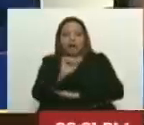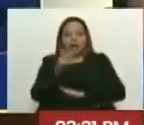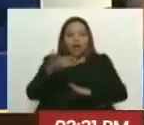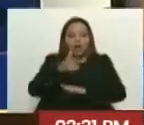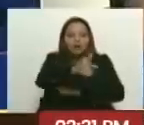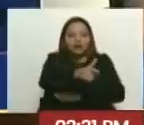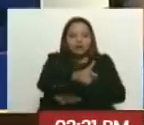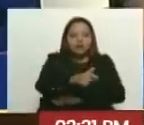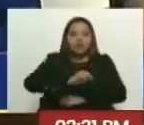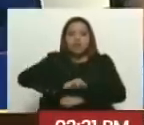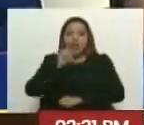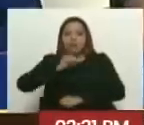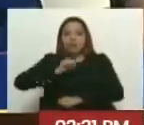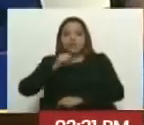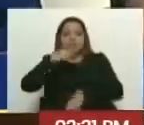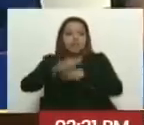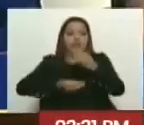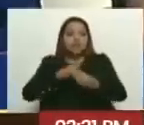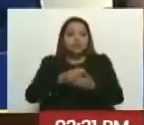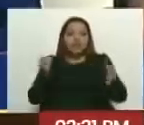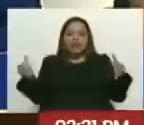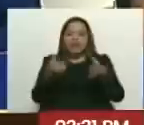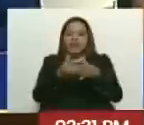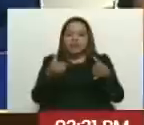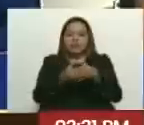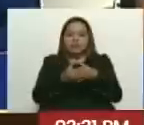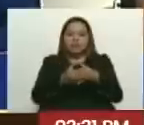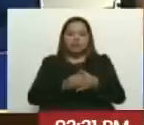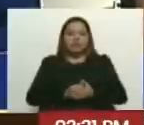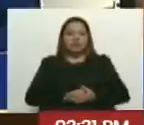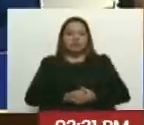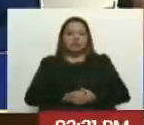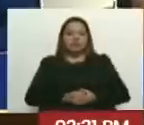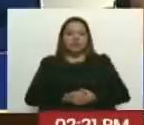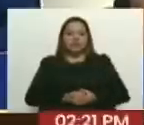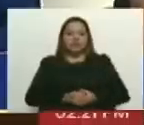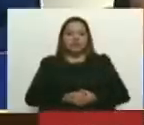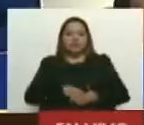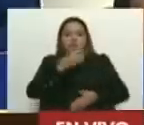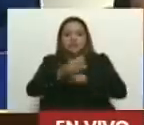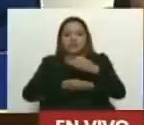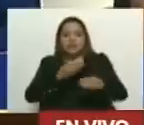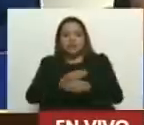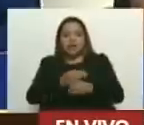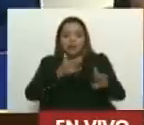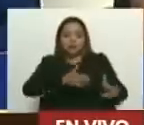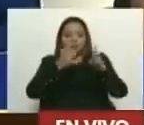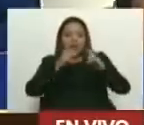su policía creó un equipo que aplicaba la pena de muerte.